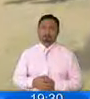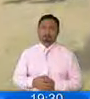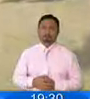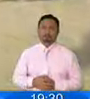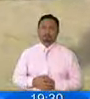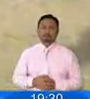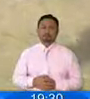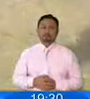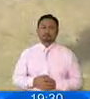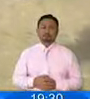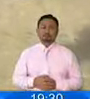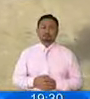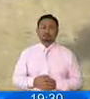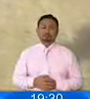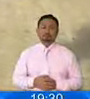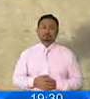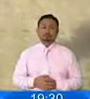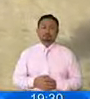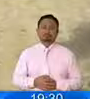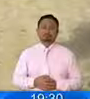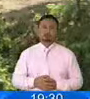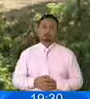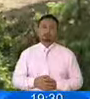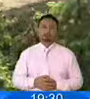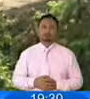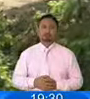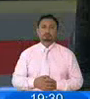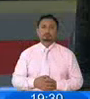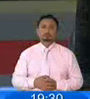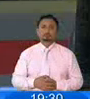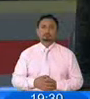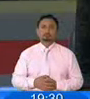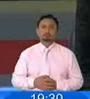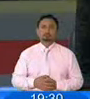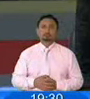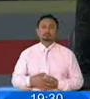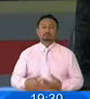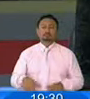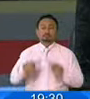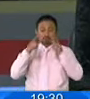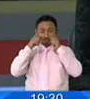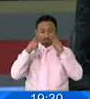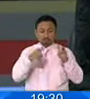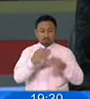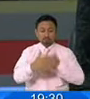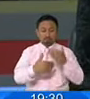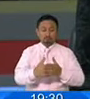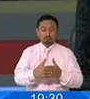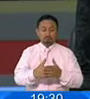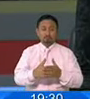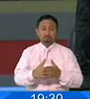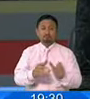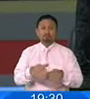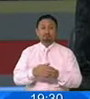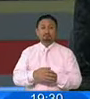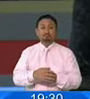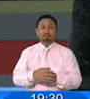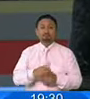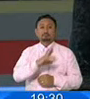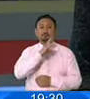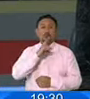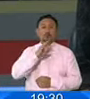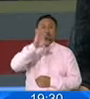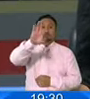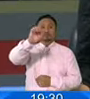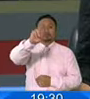Santa Elena, informó Darwin Villao. La Fiscalía postergó el reconocimiento de los hechos del restaurante